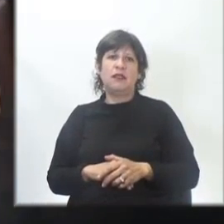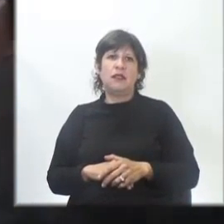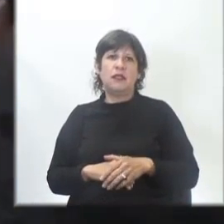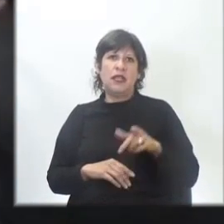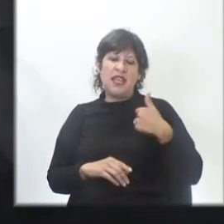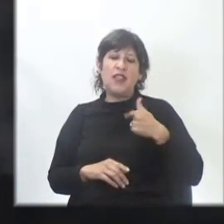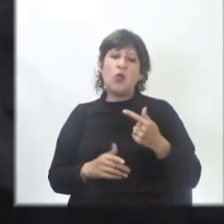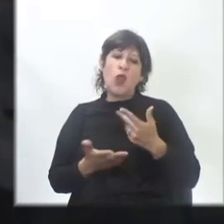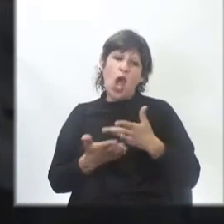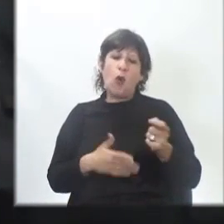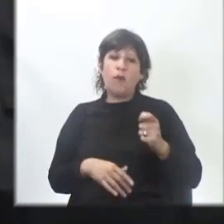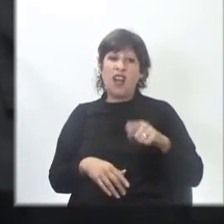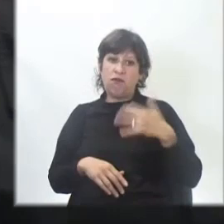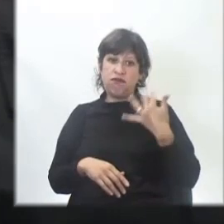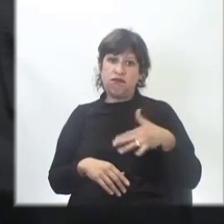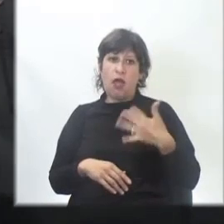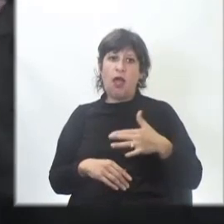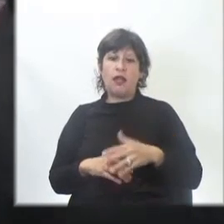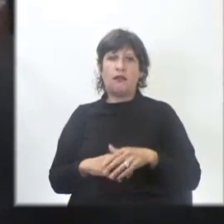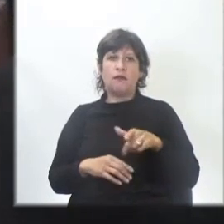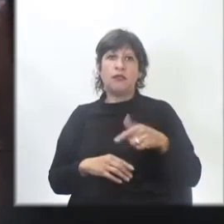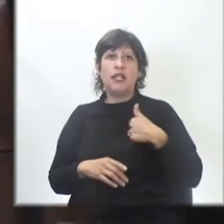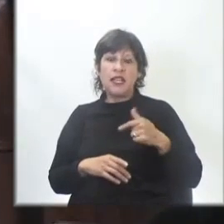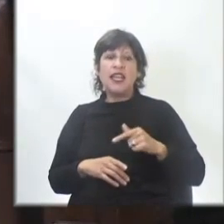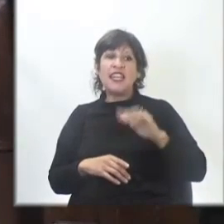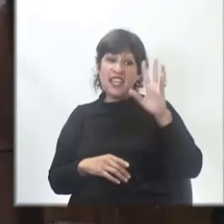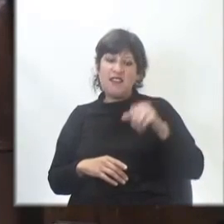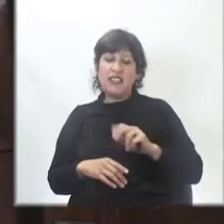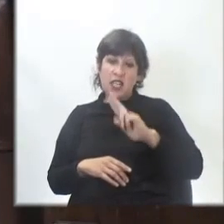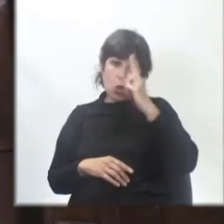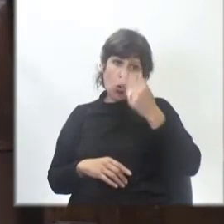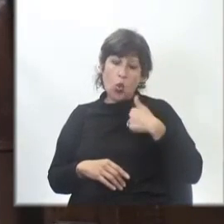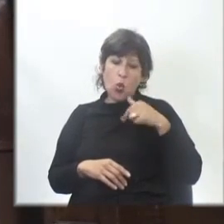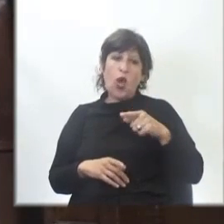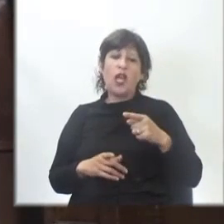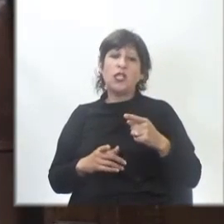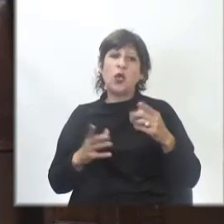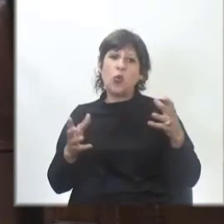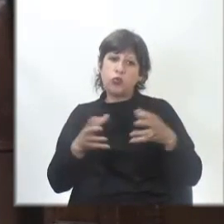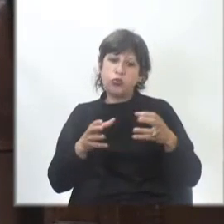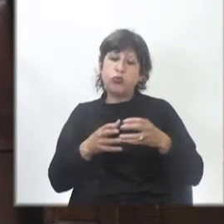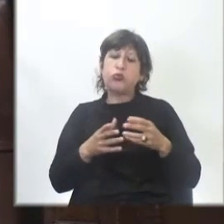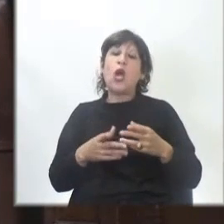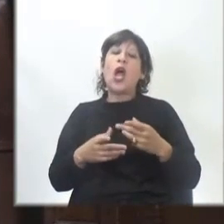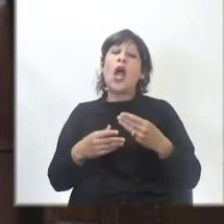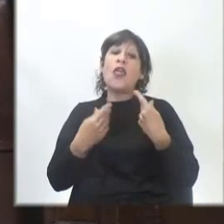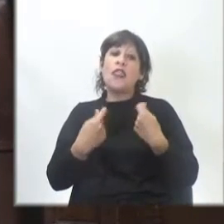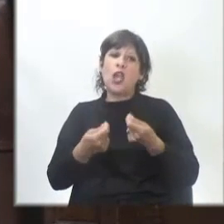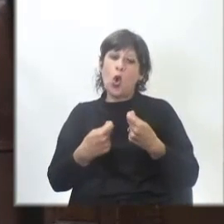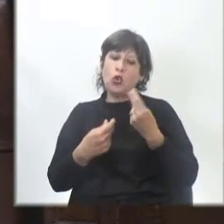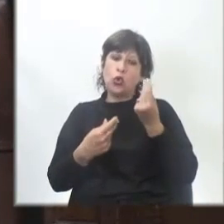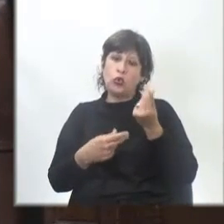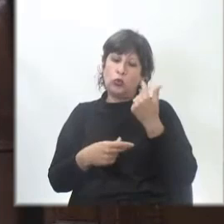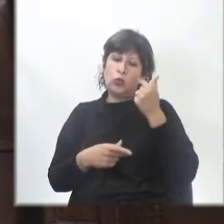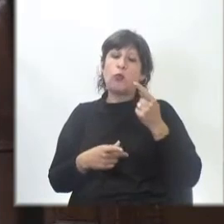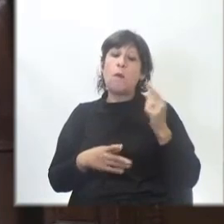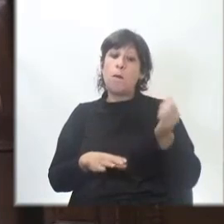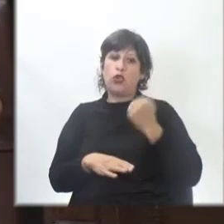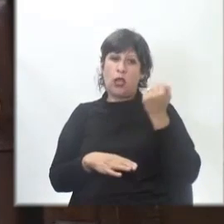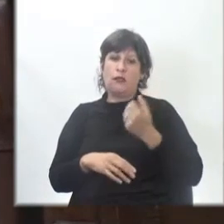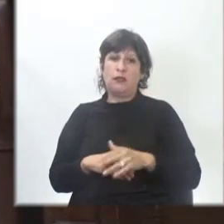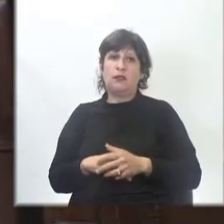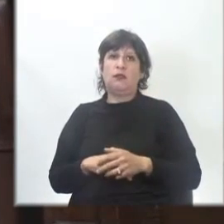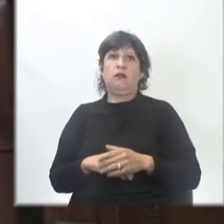una costosa compra, y que le va a traer al Uruguay un conjunto de costos muy importantes. Como decíamos